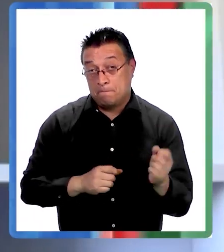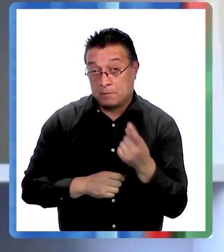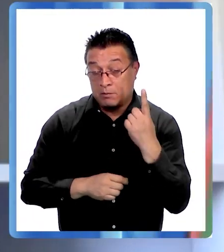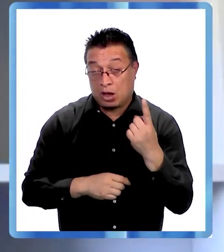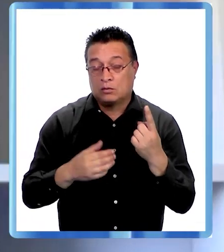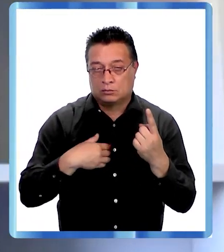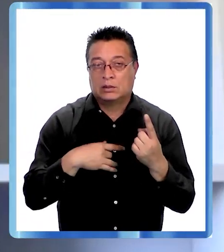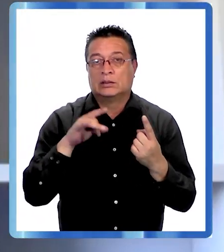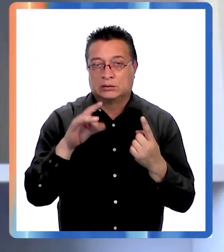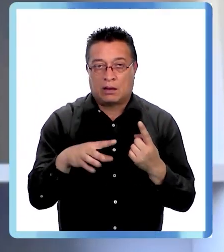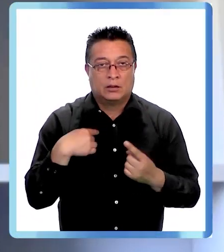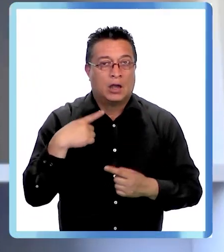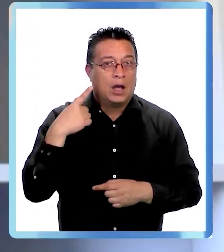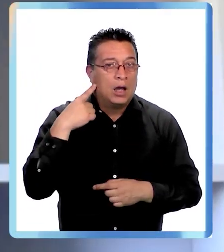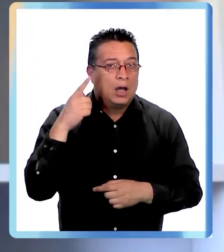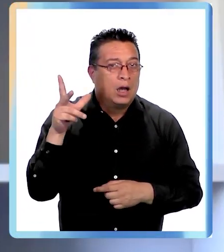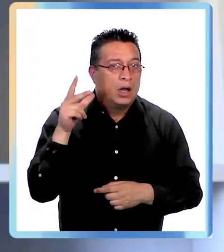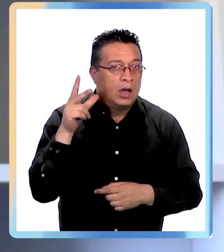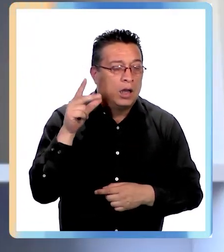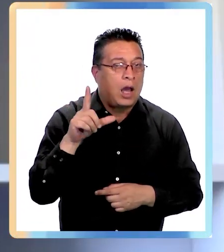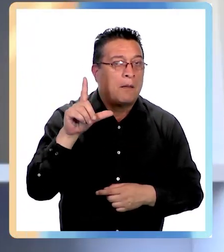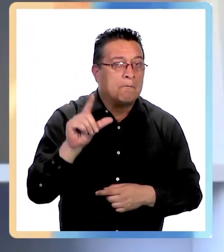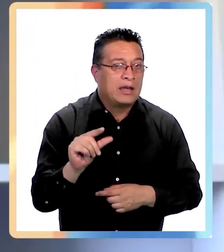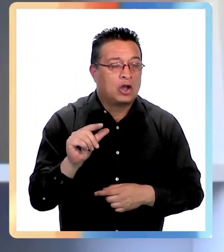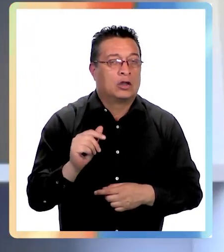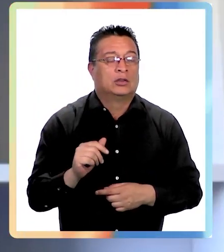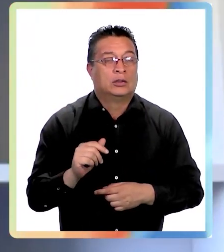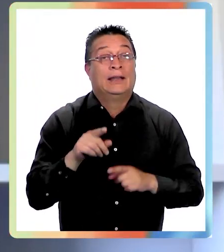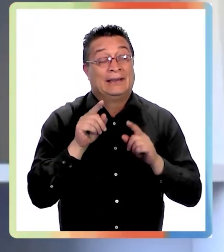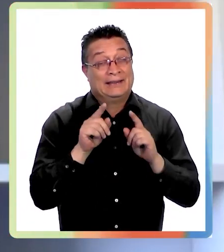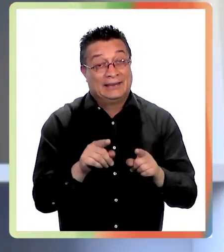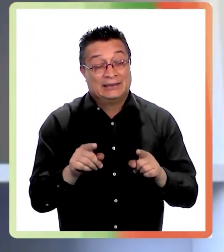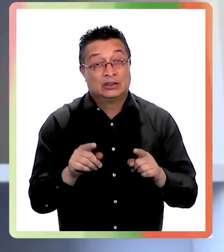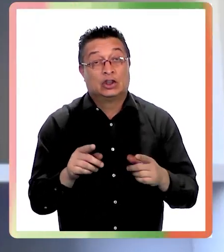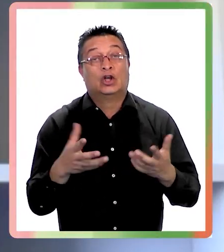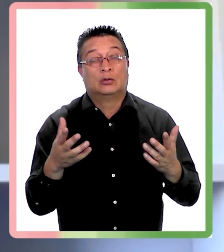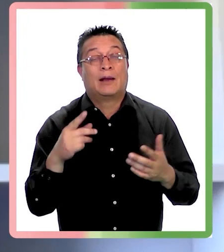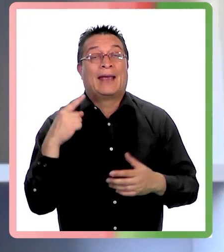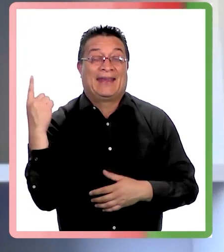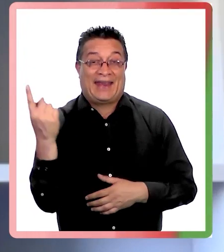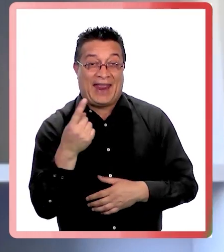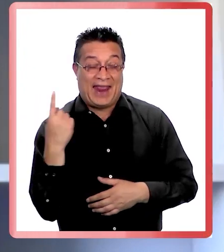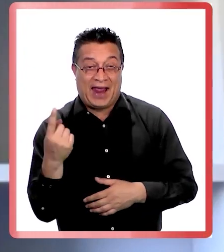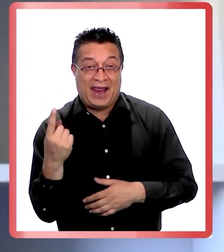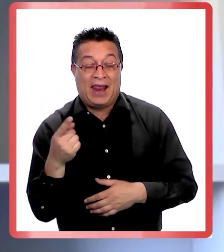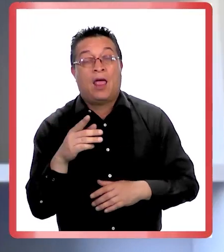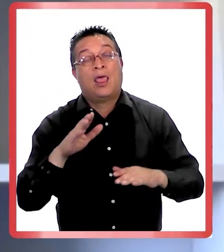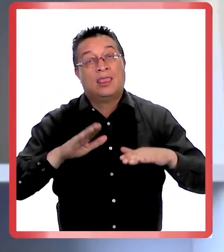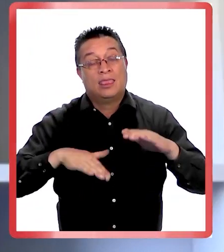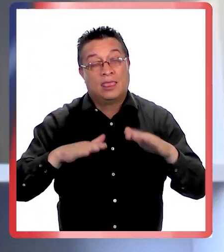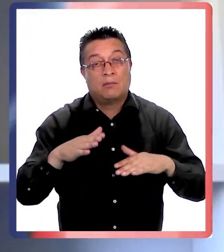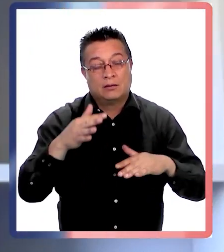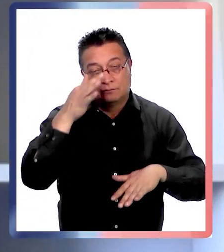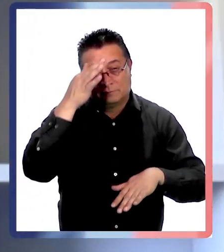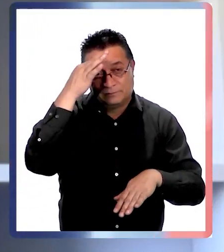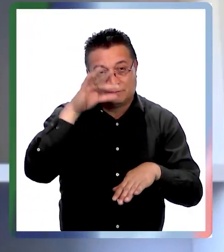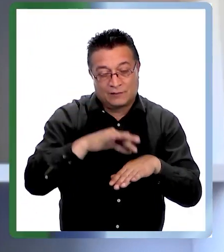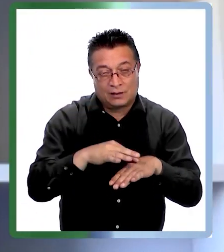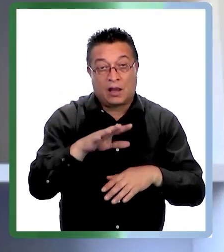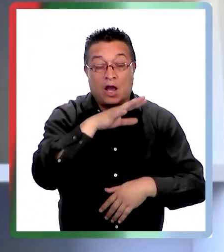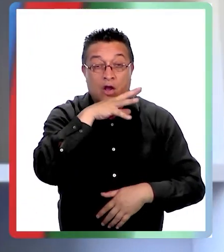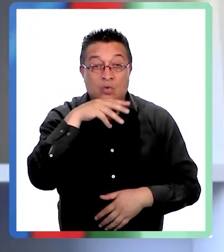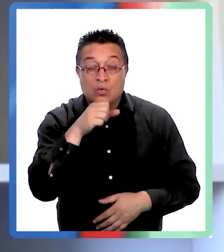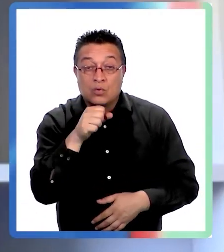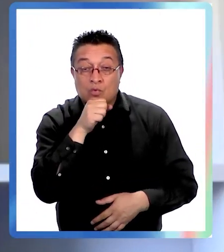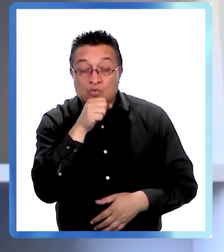que uno se dé cuenta que está escuchando menos. Y esto como que en general depende de la patología, pero